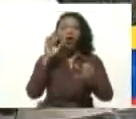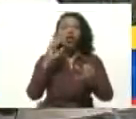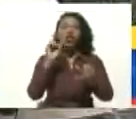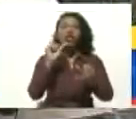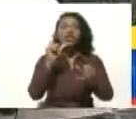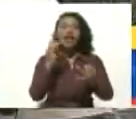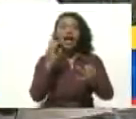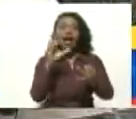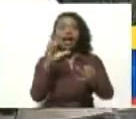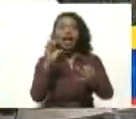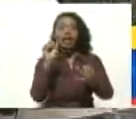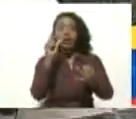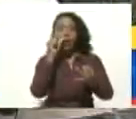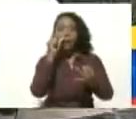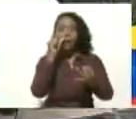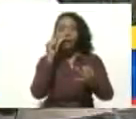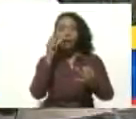bienvenido.